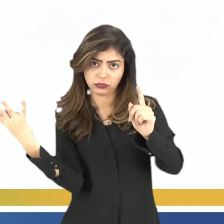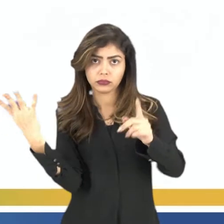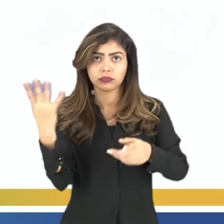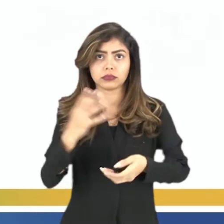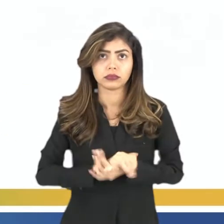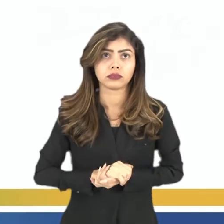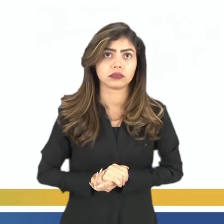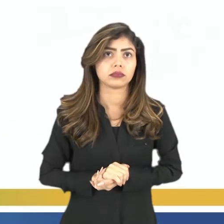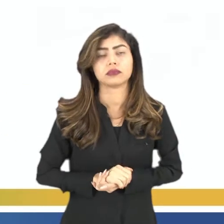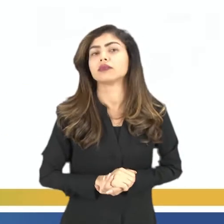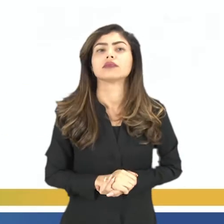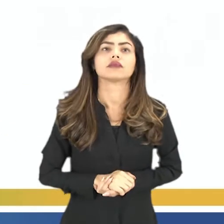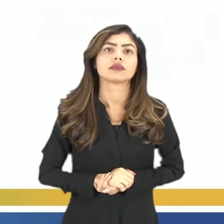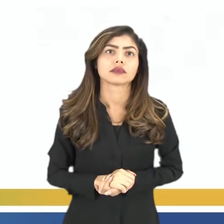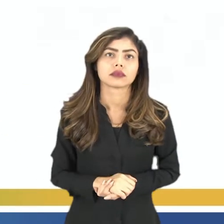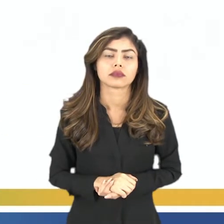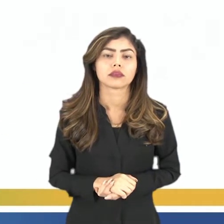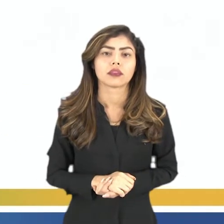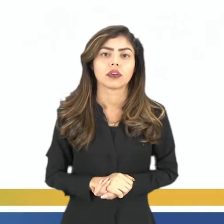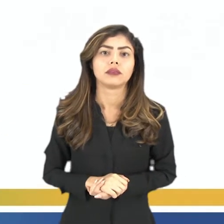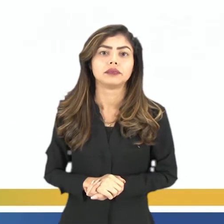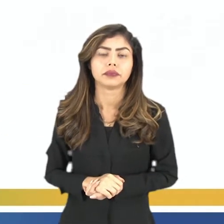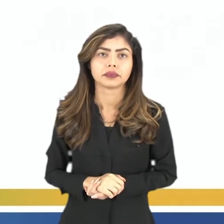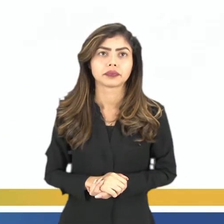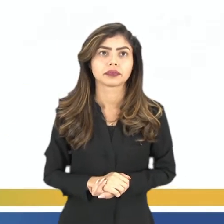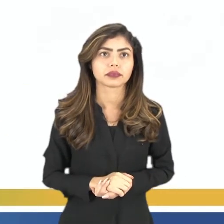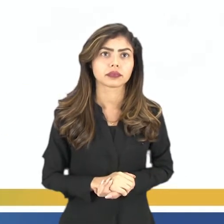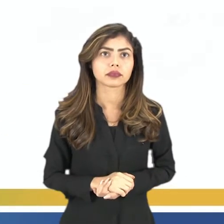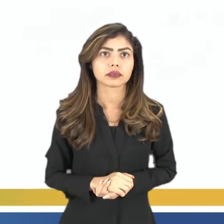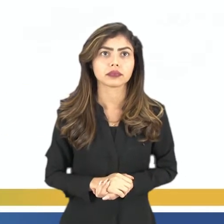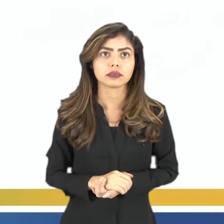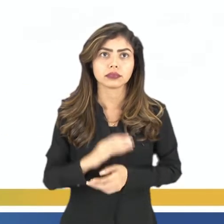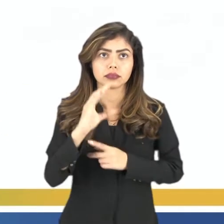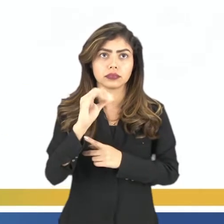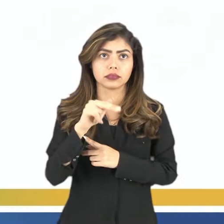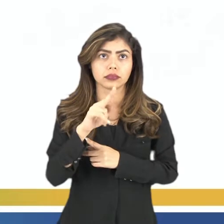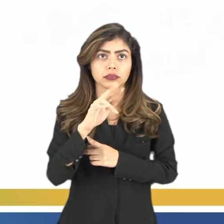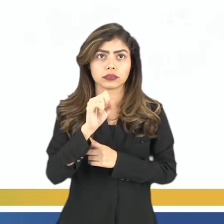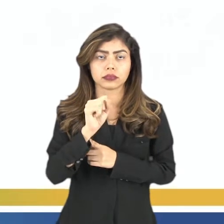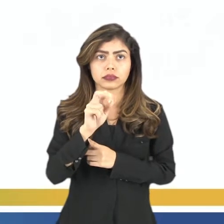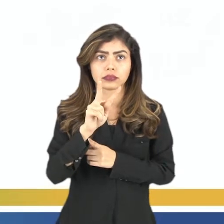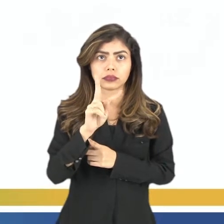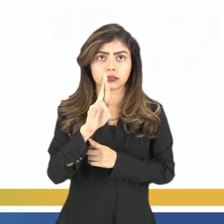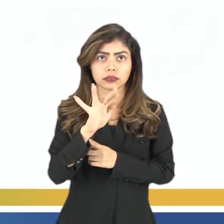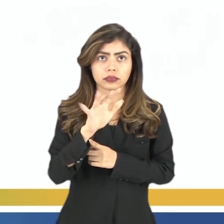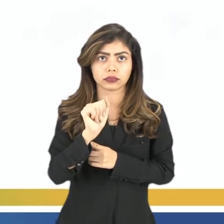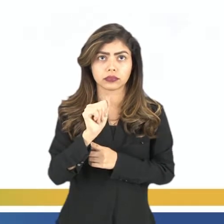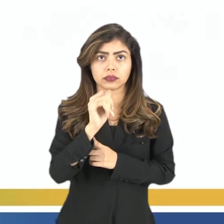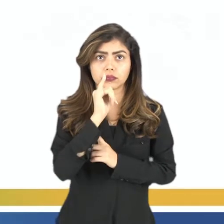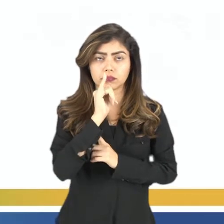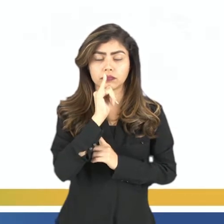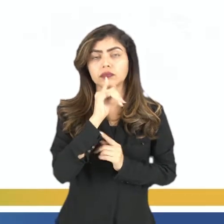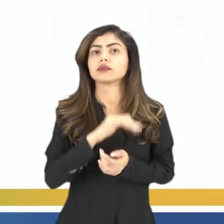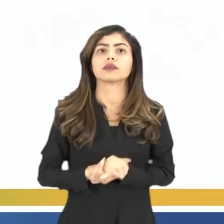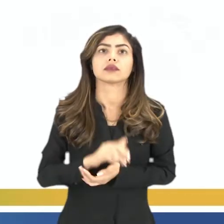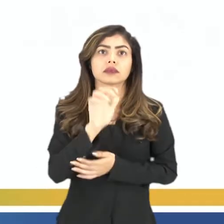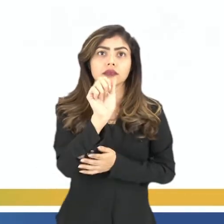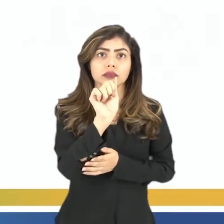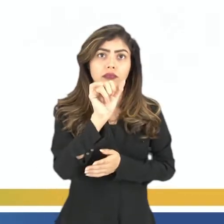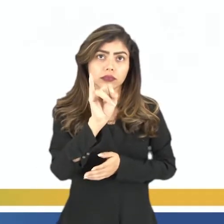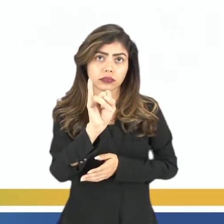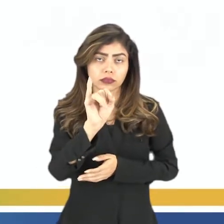de, aún sí, por más que sí. Las consecutivas, por